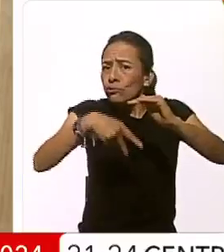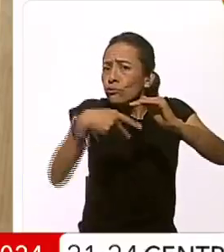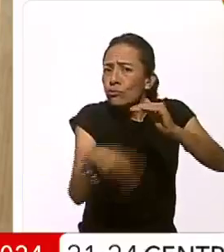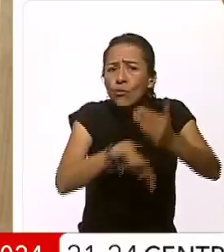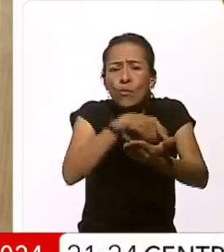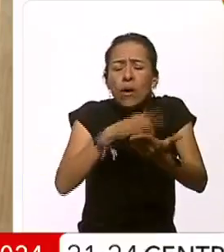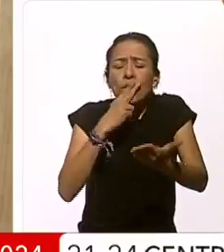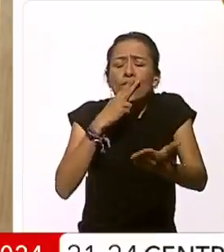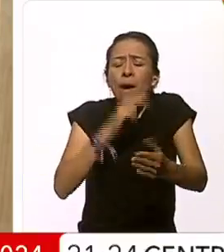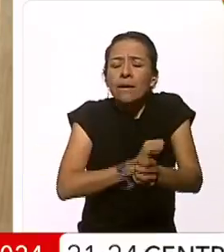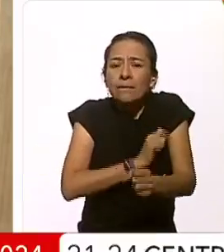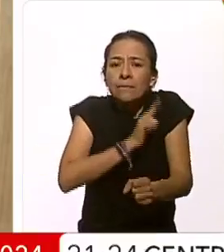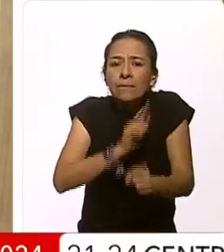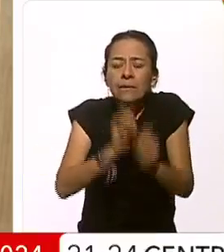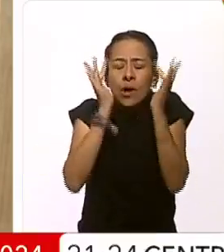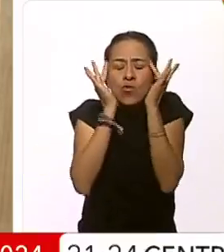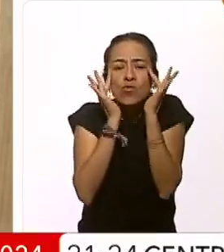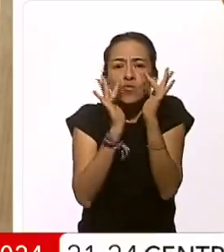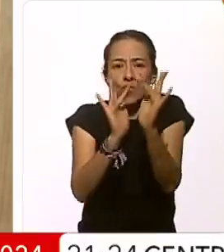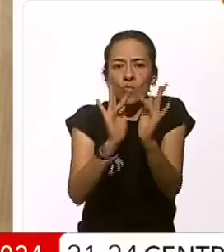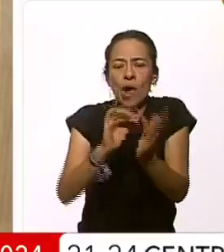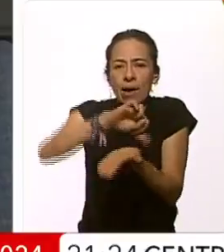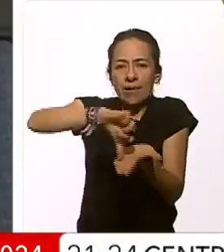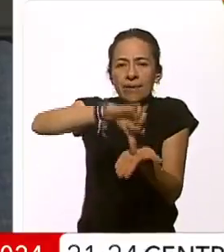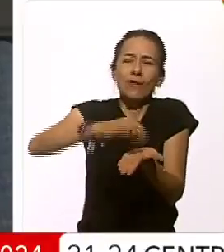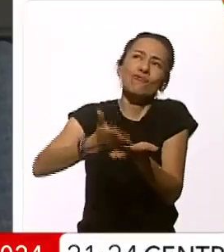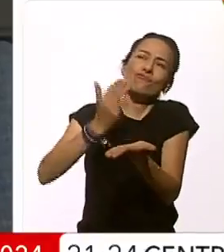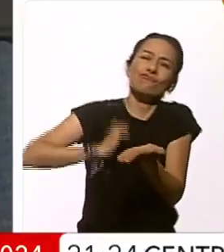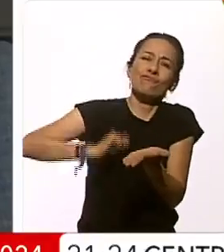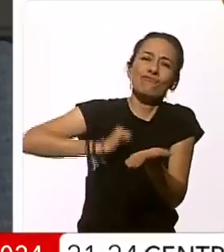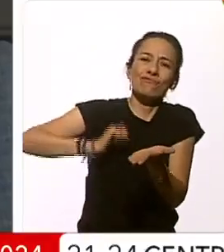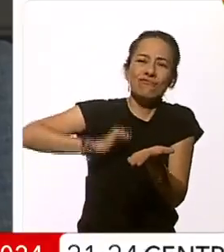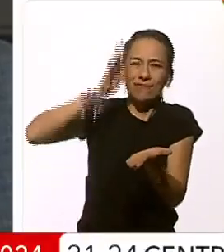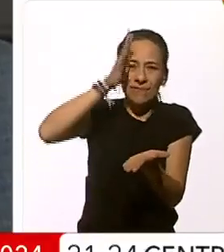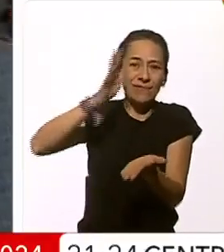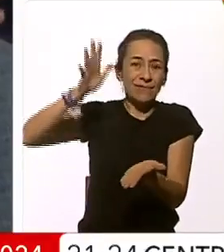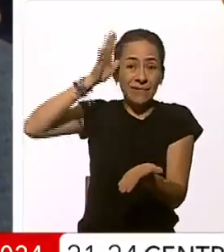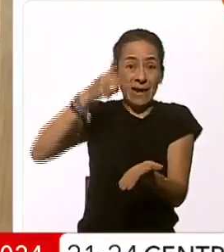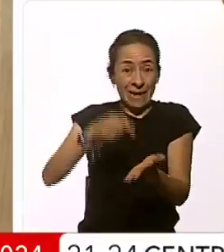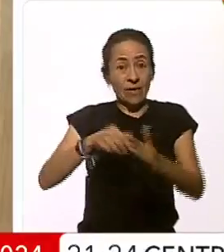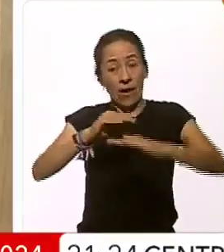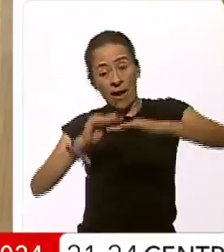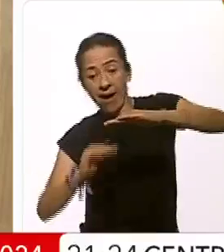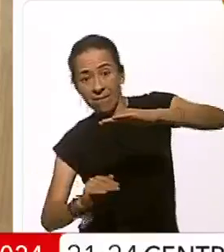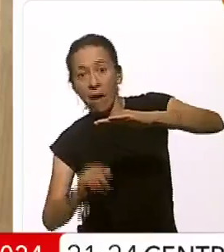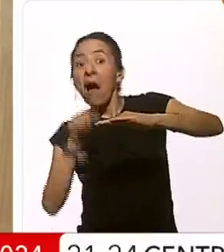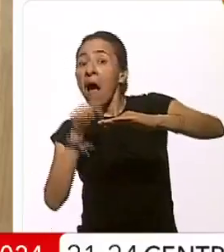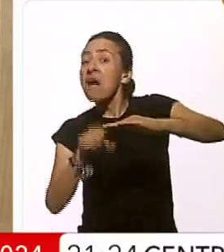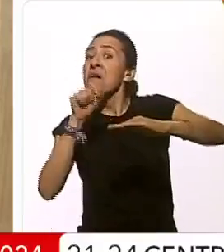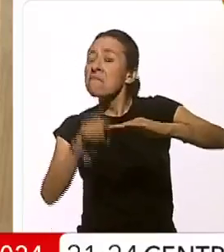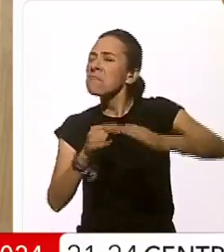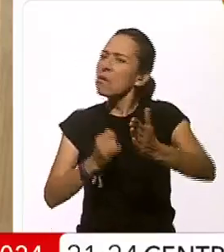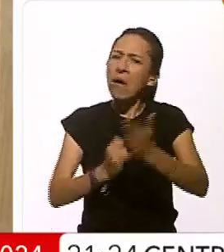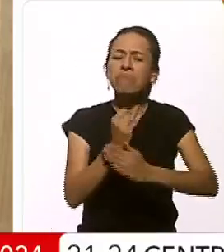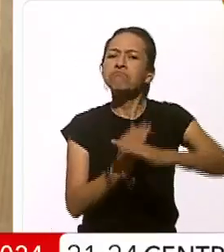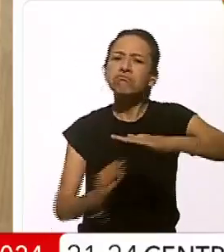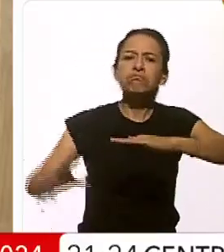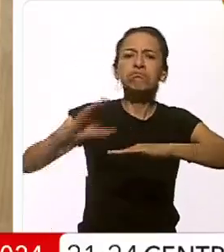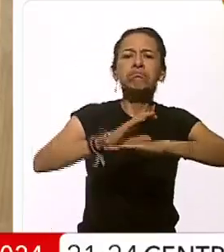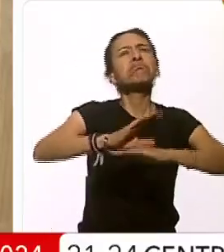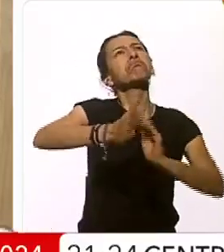o espacios sagrados que tenían nuestras culturas precolombinas, ¿no? Entonces, es una línea